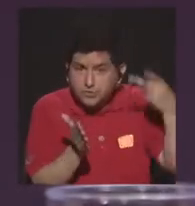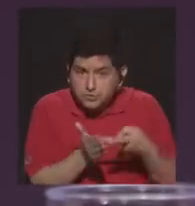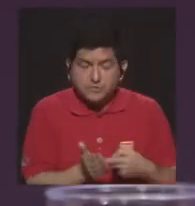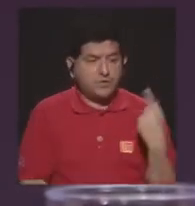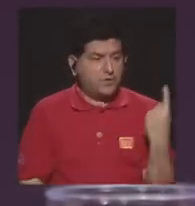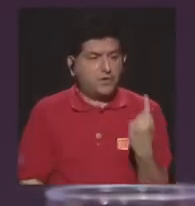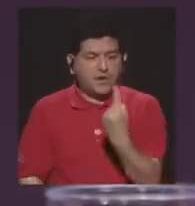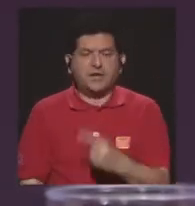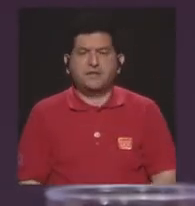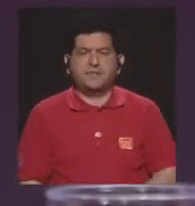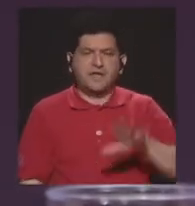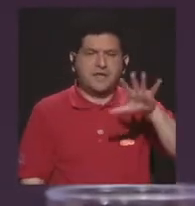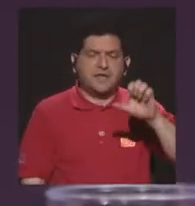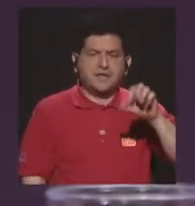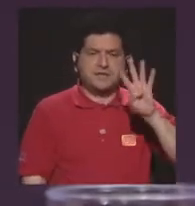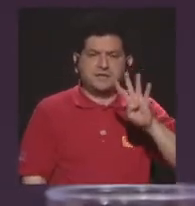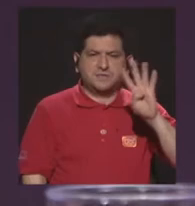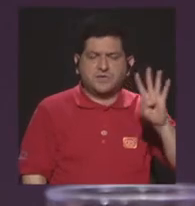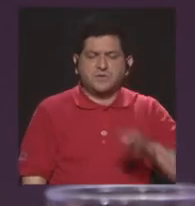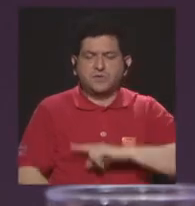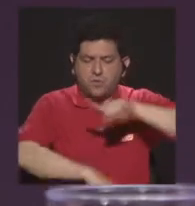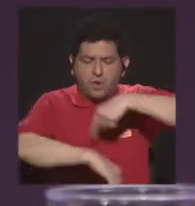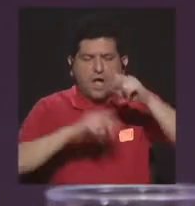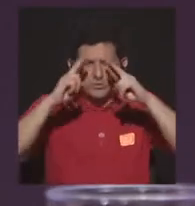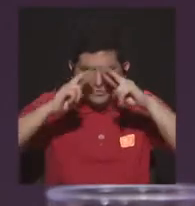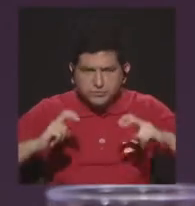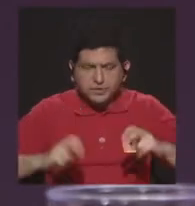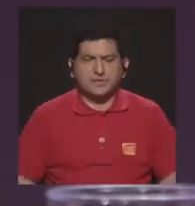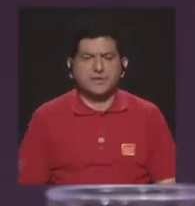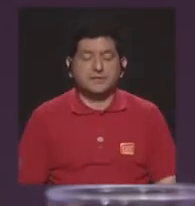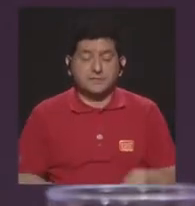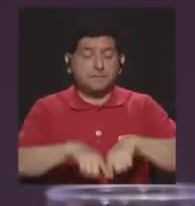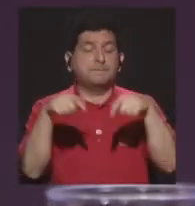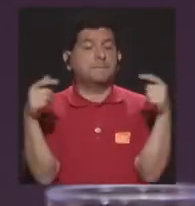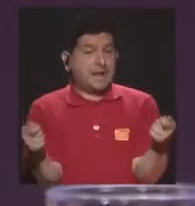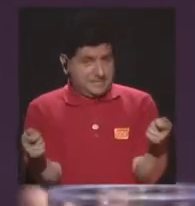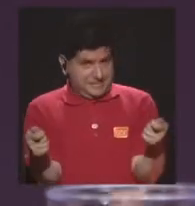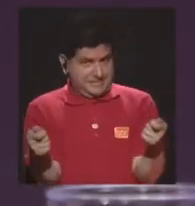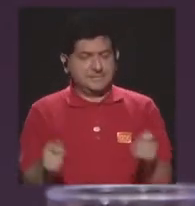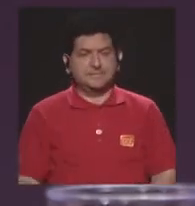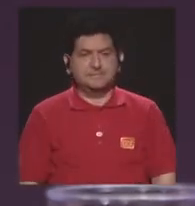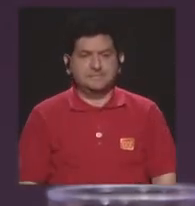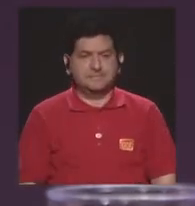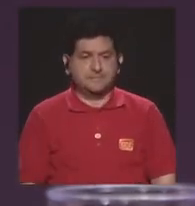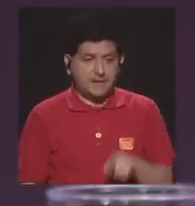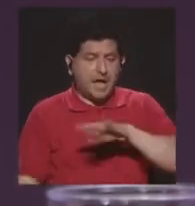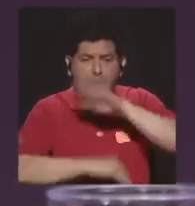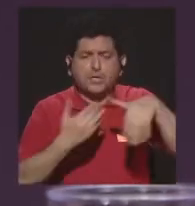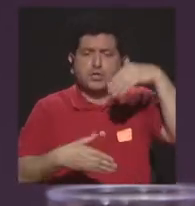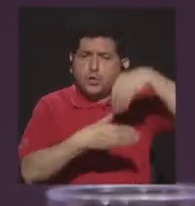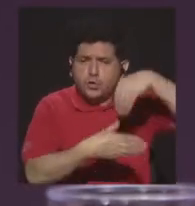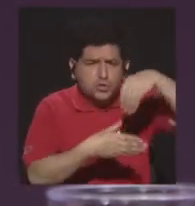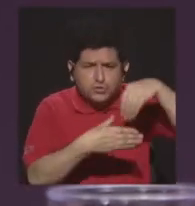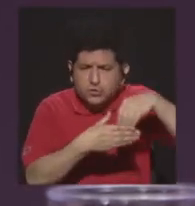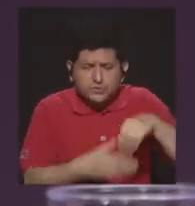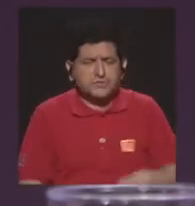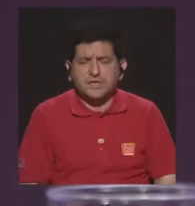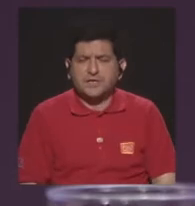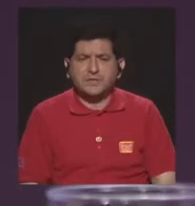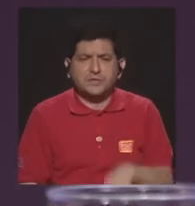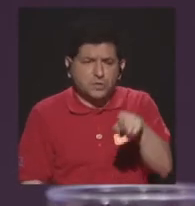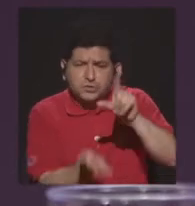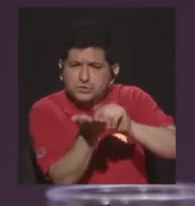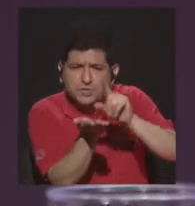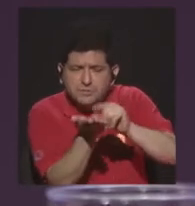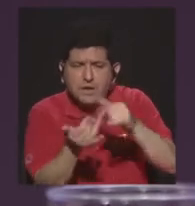cada caso 544 horas de análisis. En el caso de la prensa, todos los contenidos, todas las notas publicadas